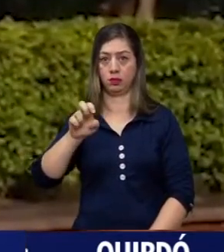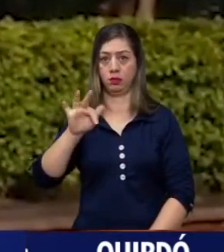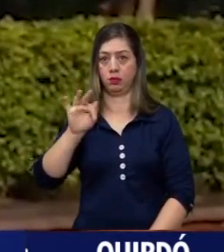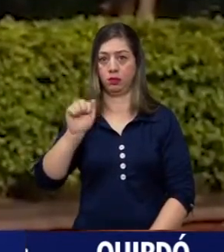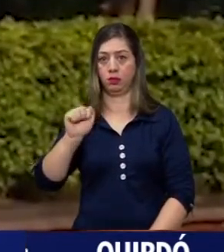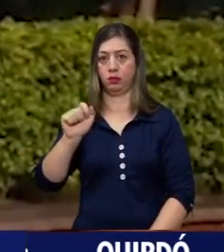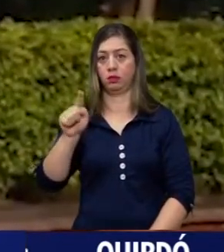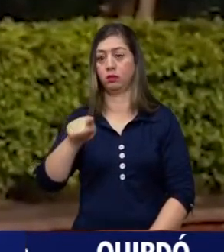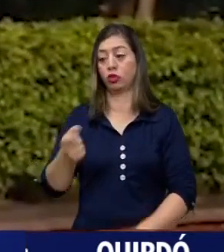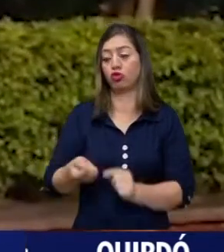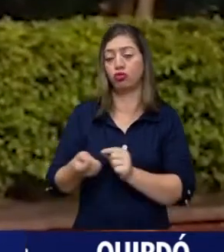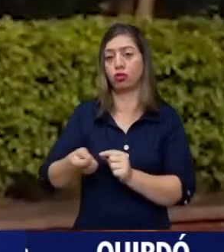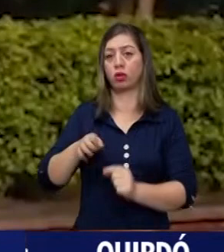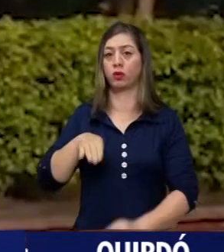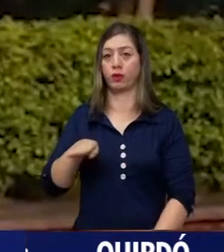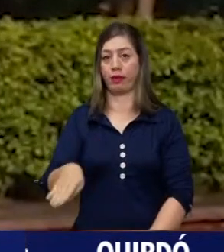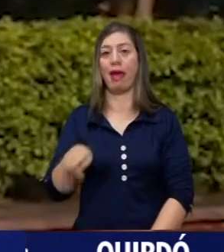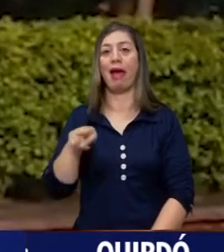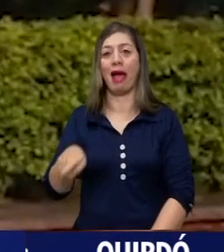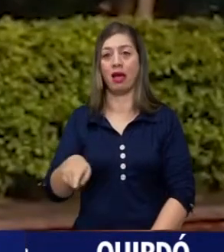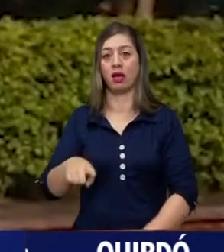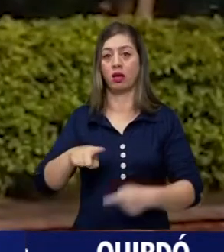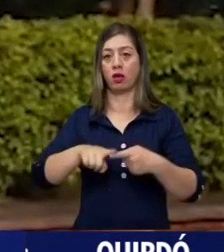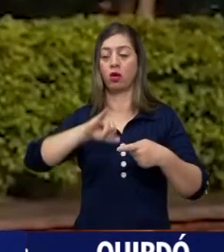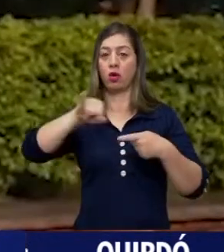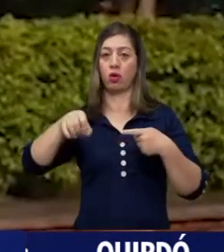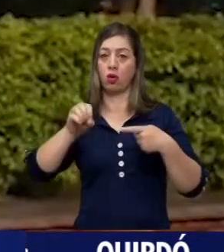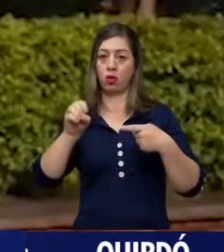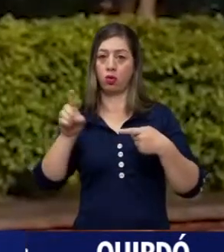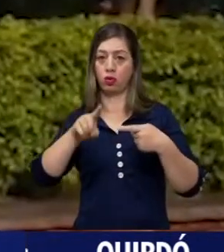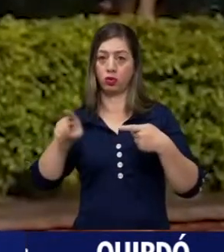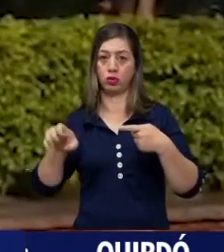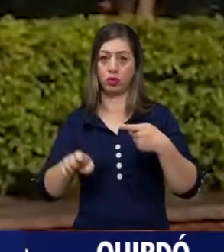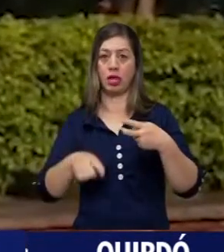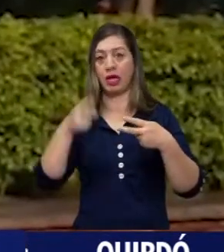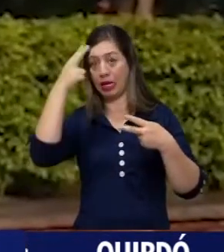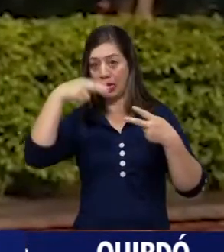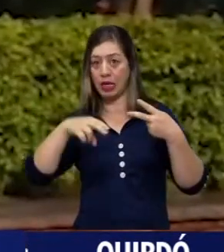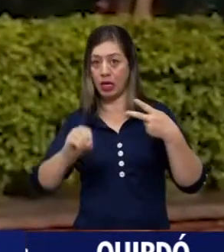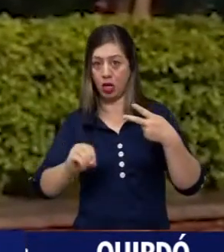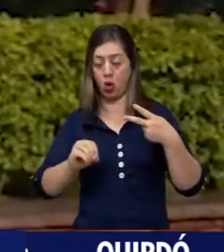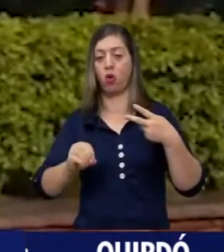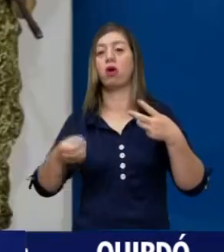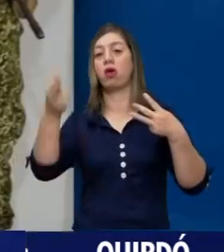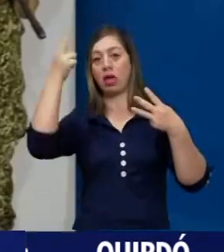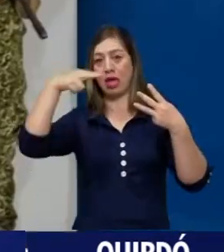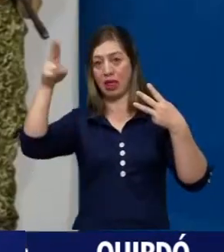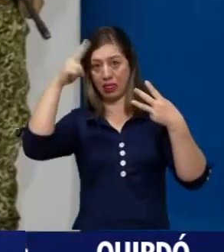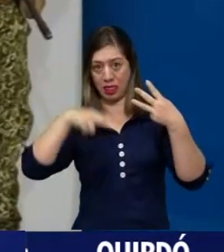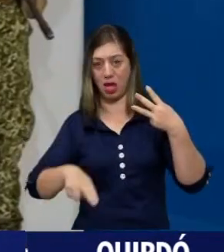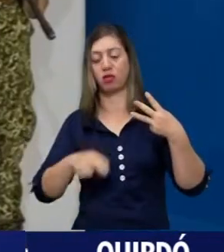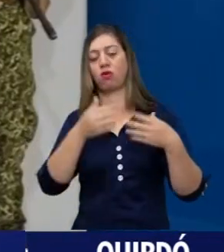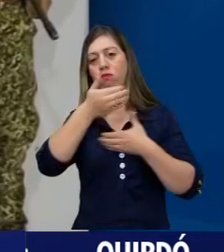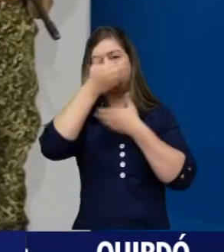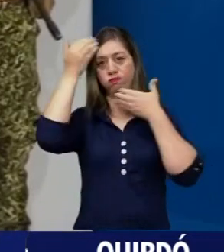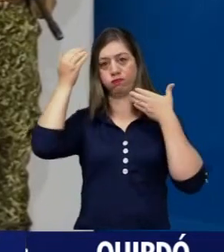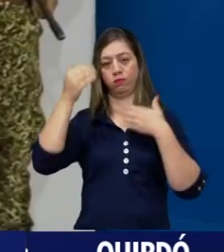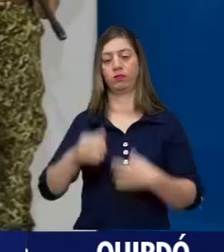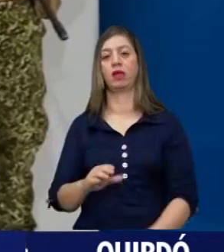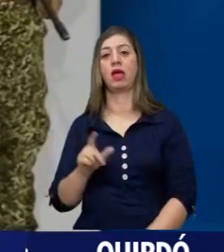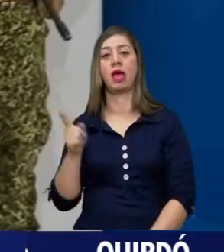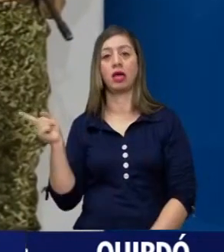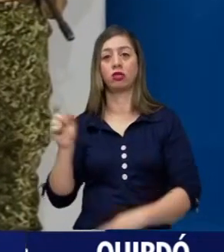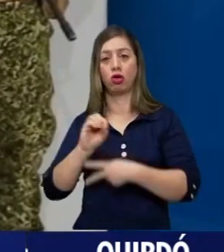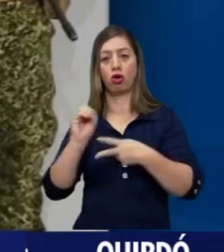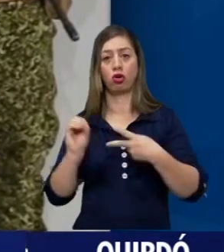Buenaventura. Allí fue secuestrado el señor José Ignacio Palomino, su hijo y su nieto. Alias Camacholi